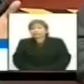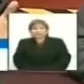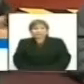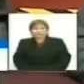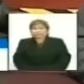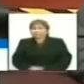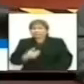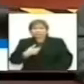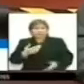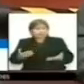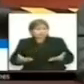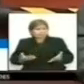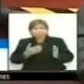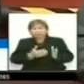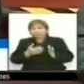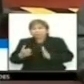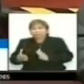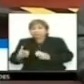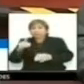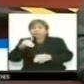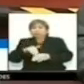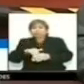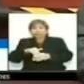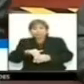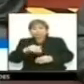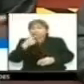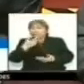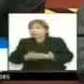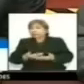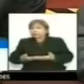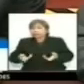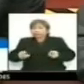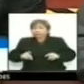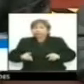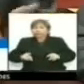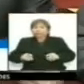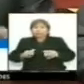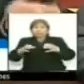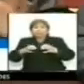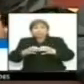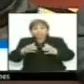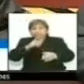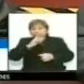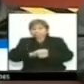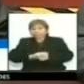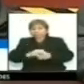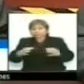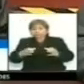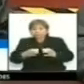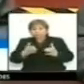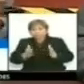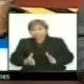¿Aferramos? Si aquí hay un proceso electoral que dice que cuando una persona es elegida congresista tiene que cumplir su mandato como